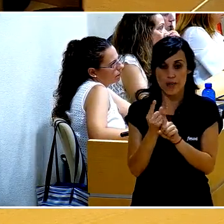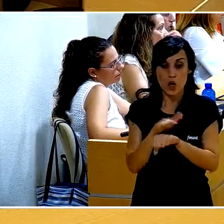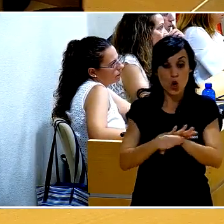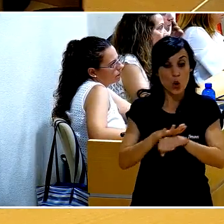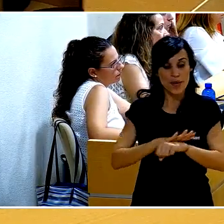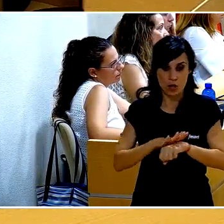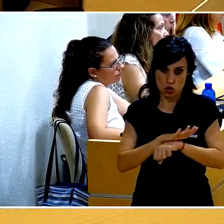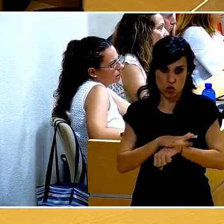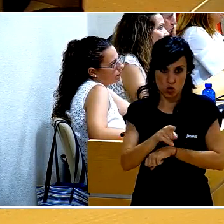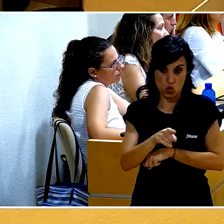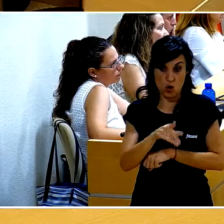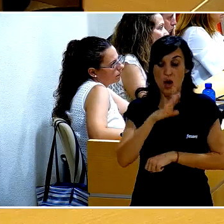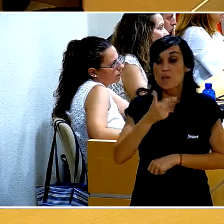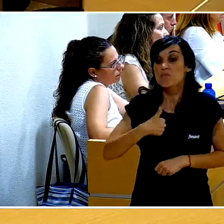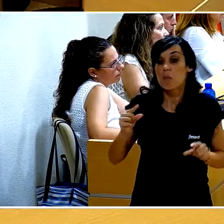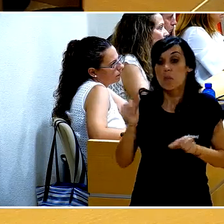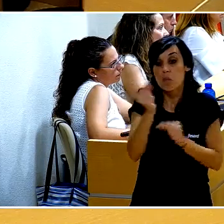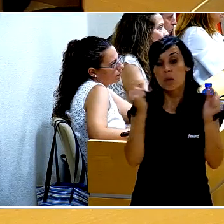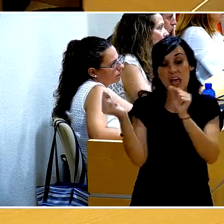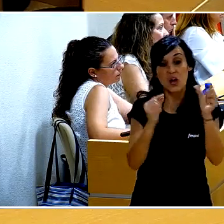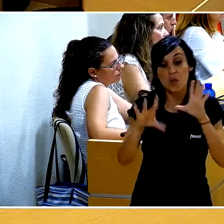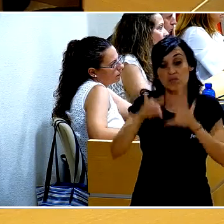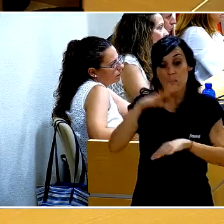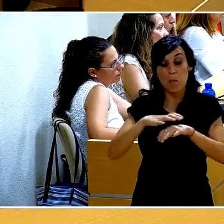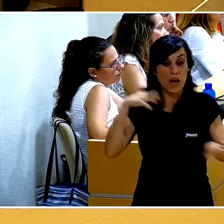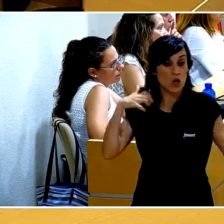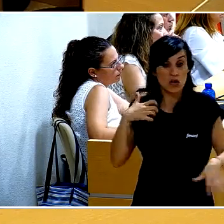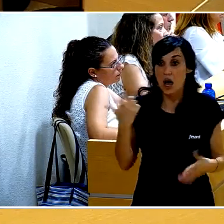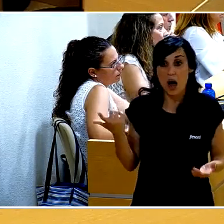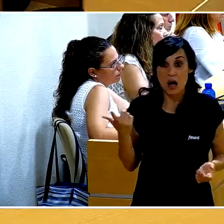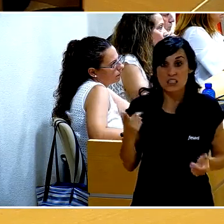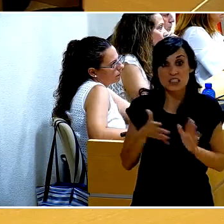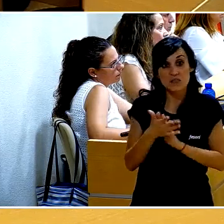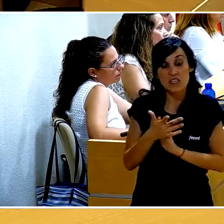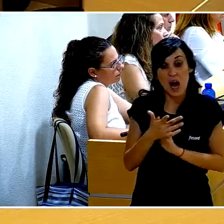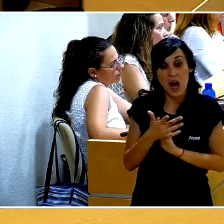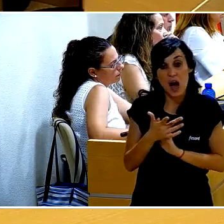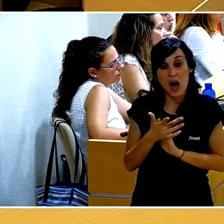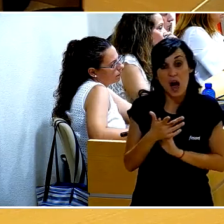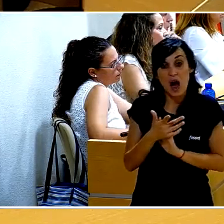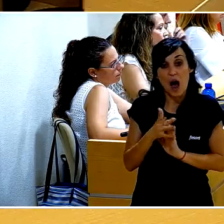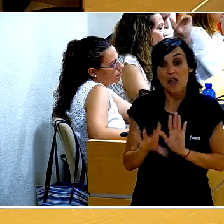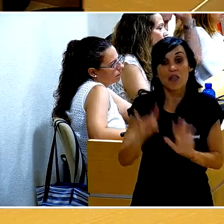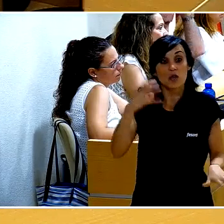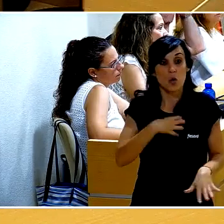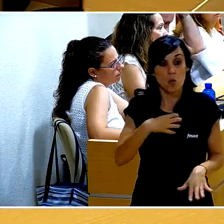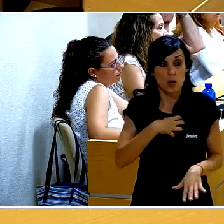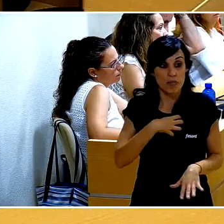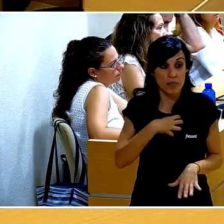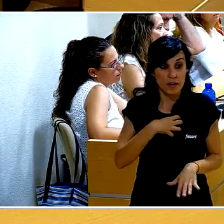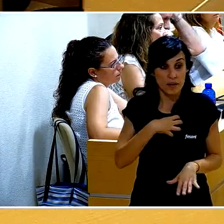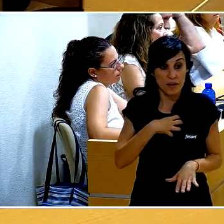municipal. A mí que un pleno adopte una cuestión por mayoría no la dota de absoluta legitimidad. No quiere decir que